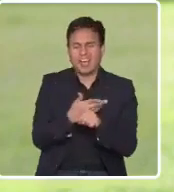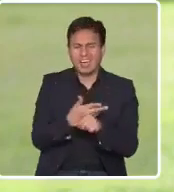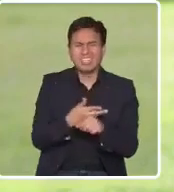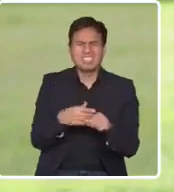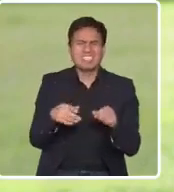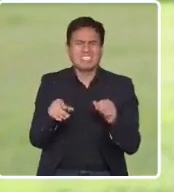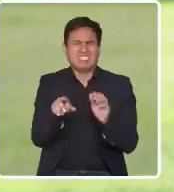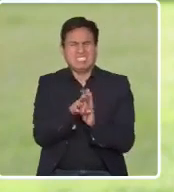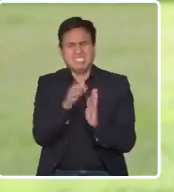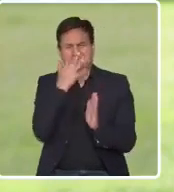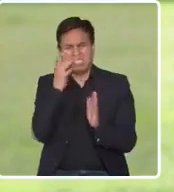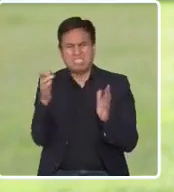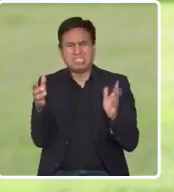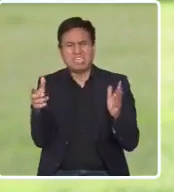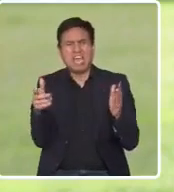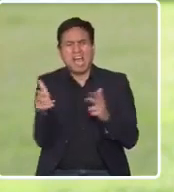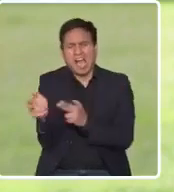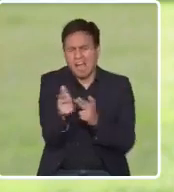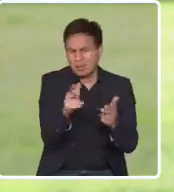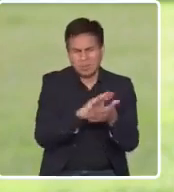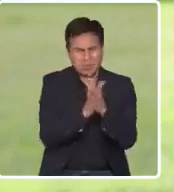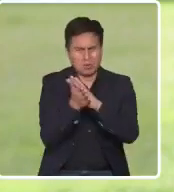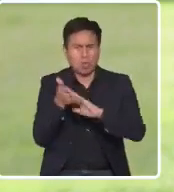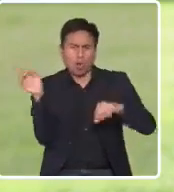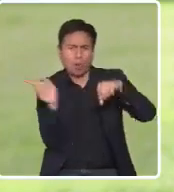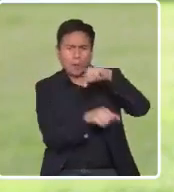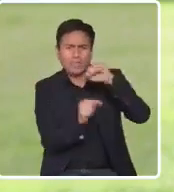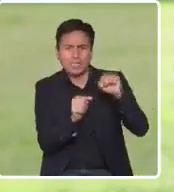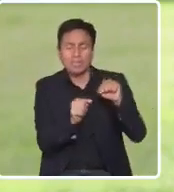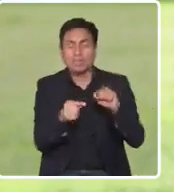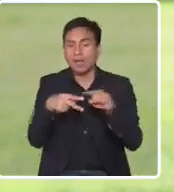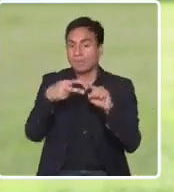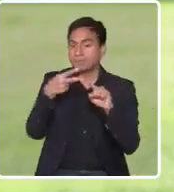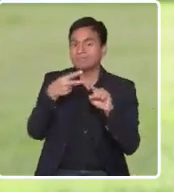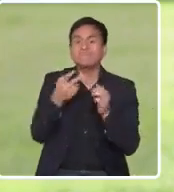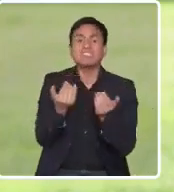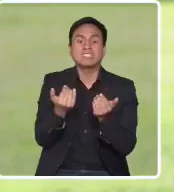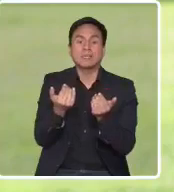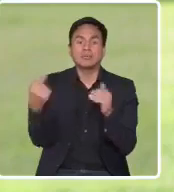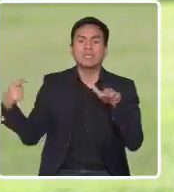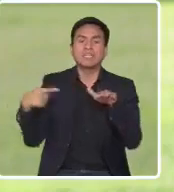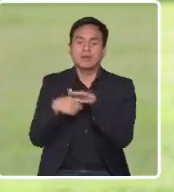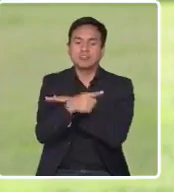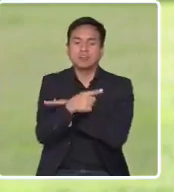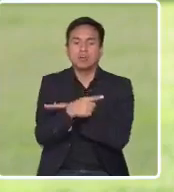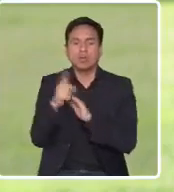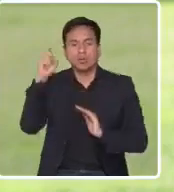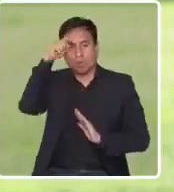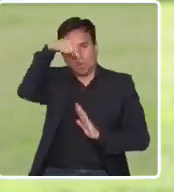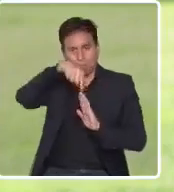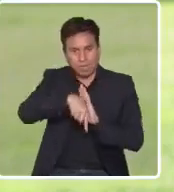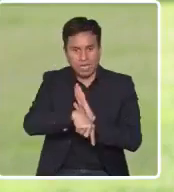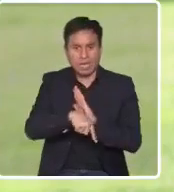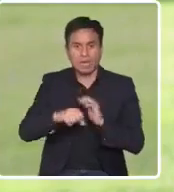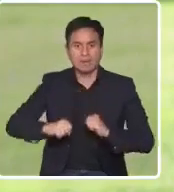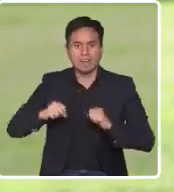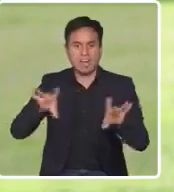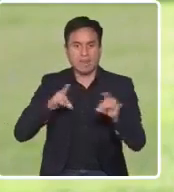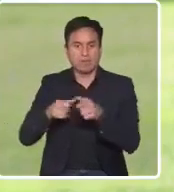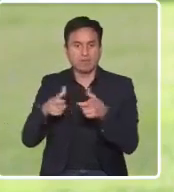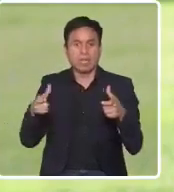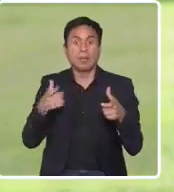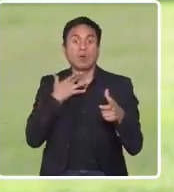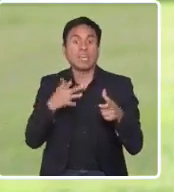y las armas. Aquí ambas cosas se juntan. Y por eso requiere un tipo de intervención más compleja, reforzada, porque nos